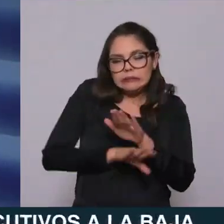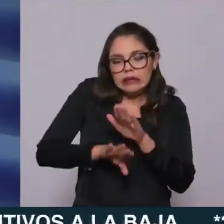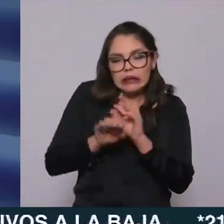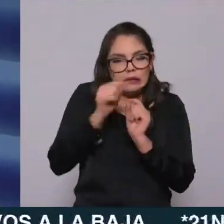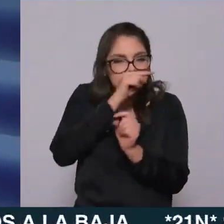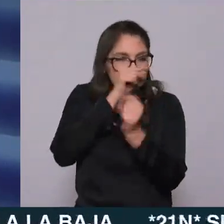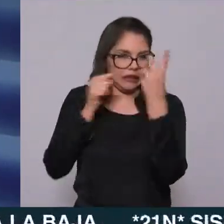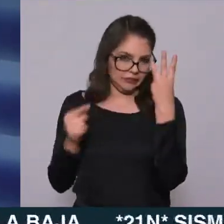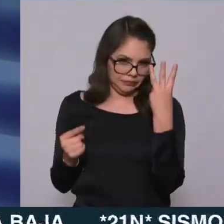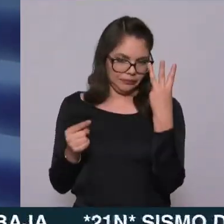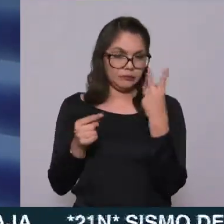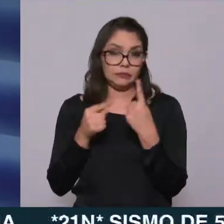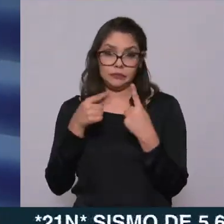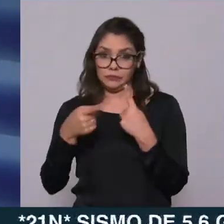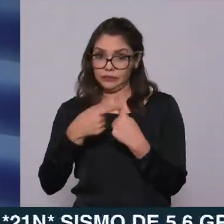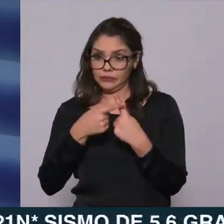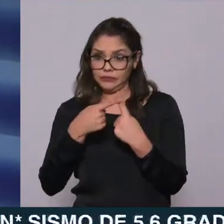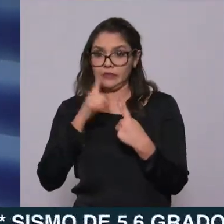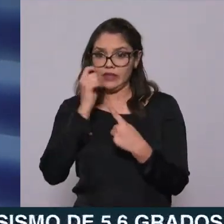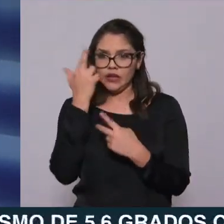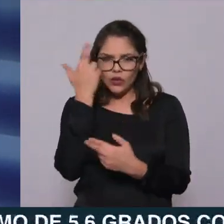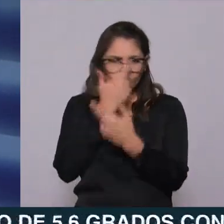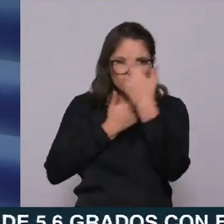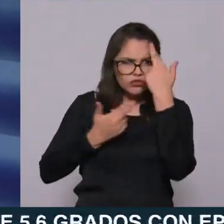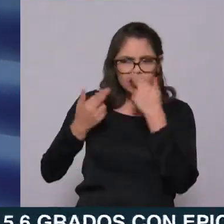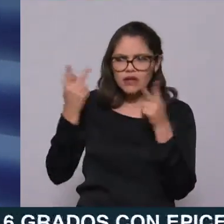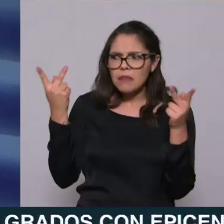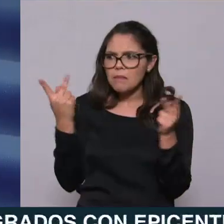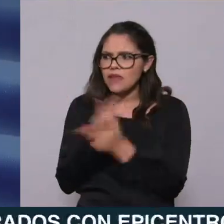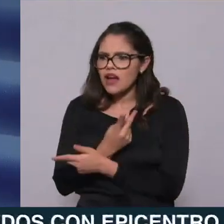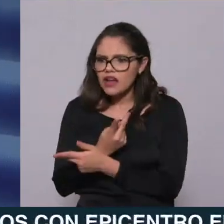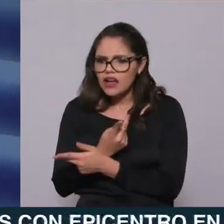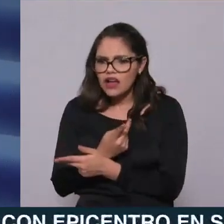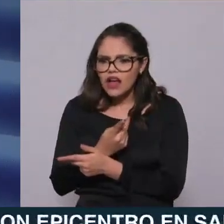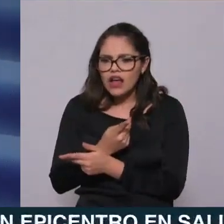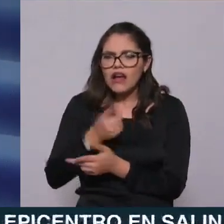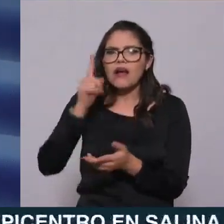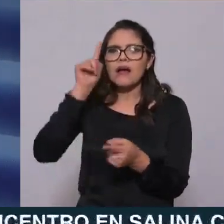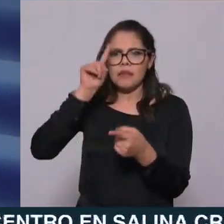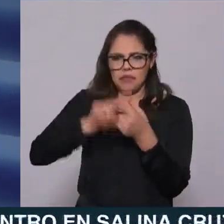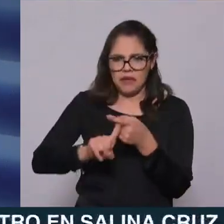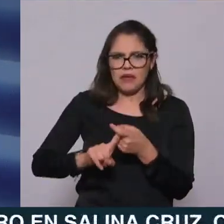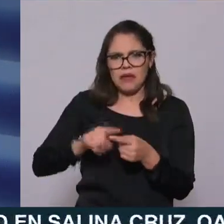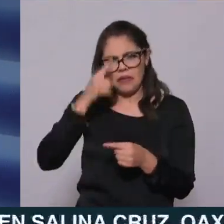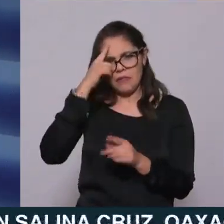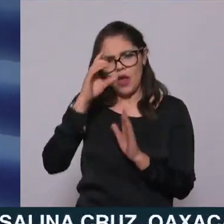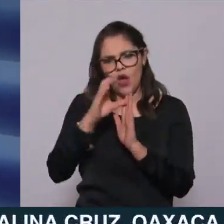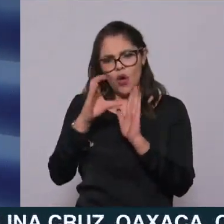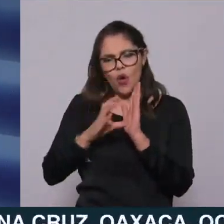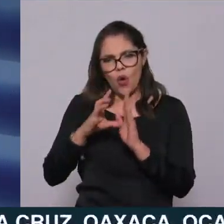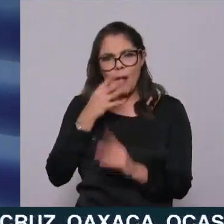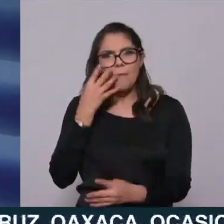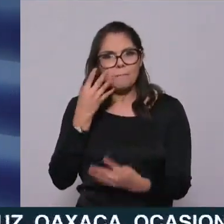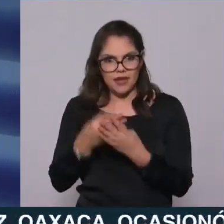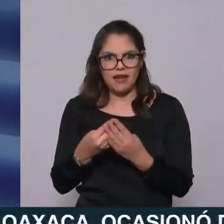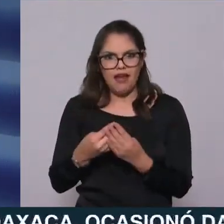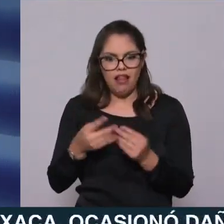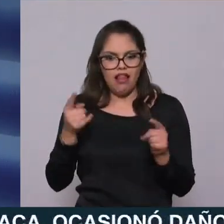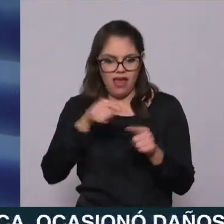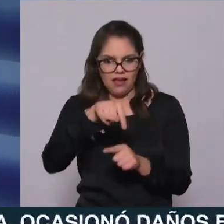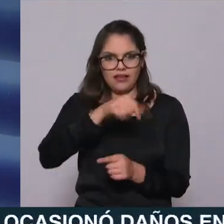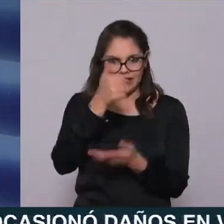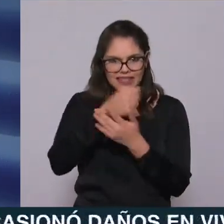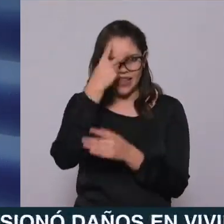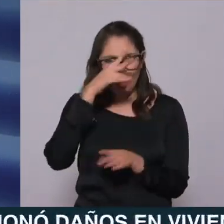tantos. El primero fue una revisión a los códigos penales locales para ver cómo era el